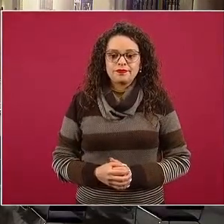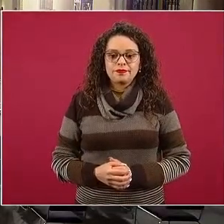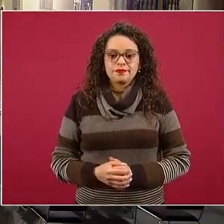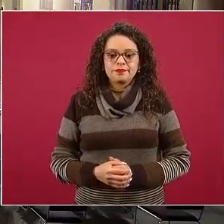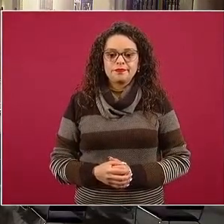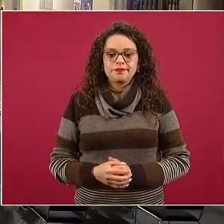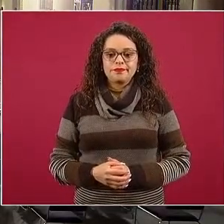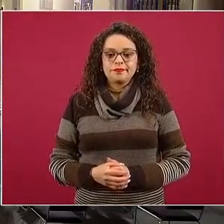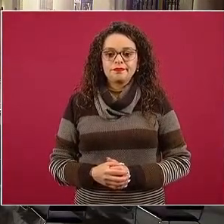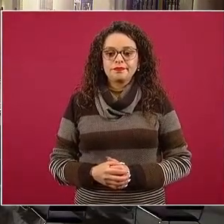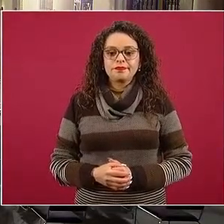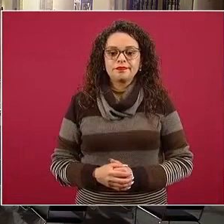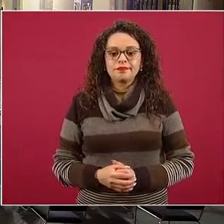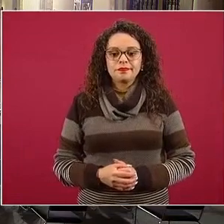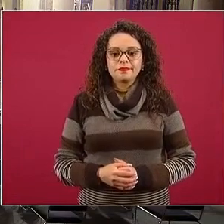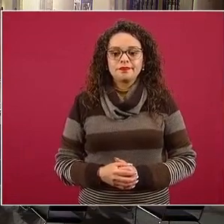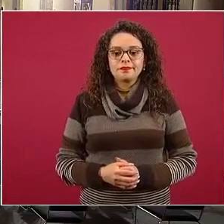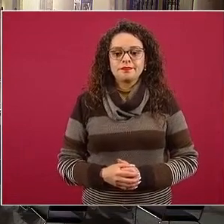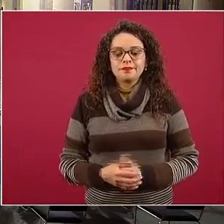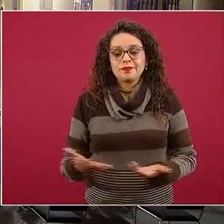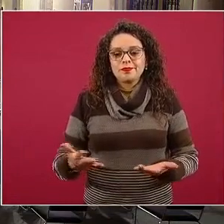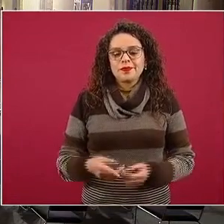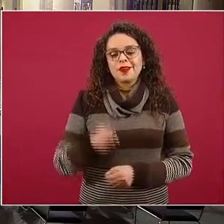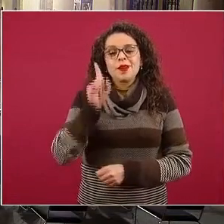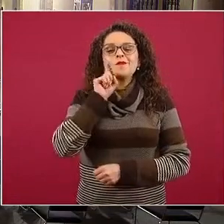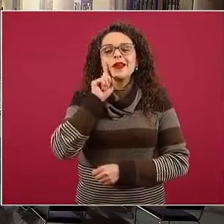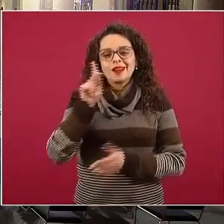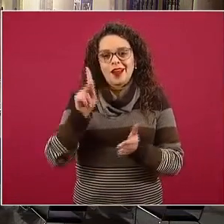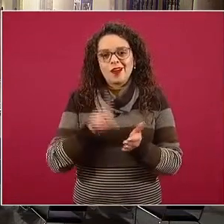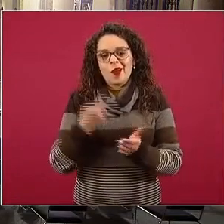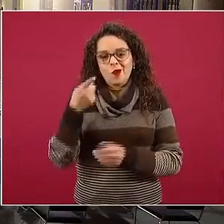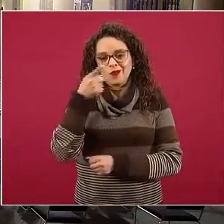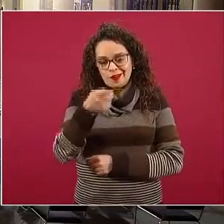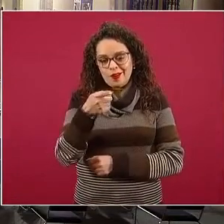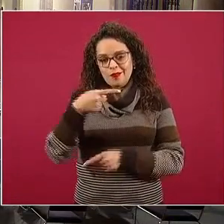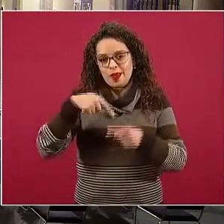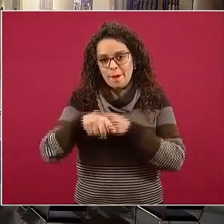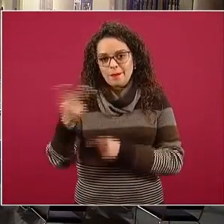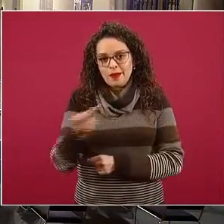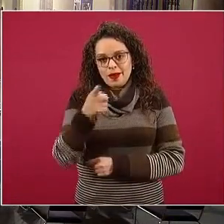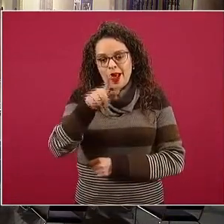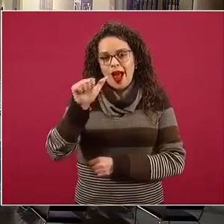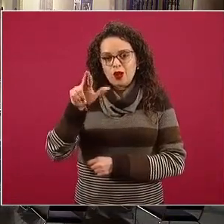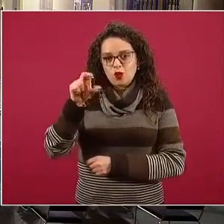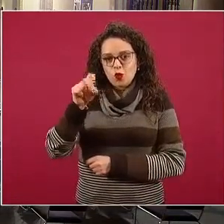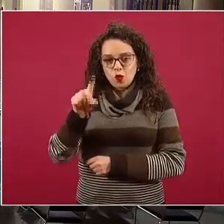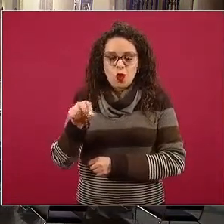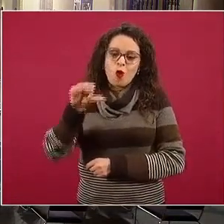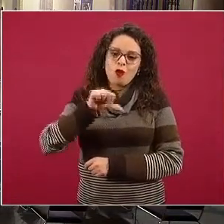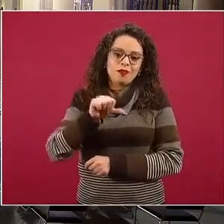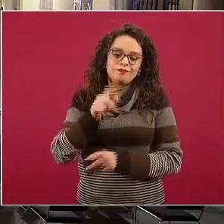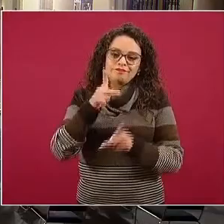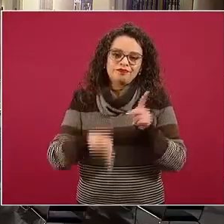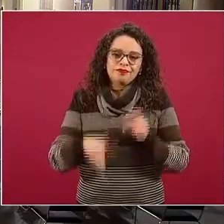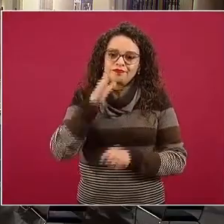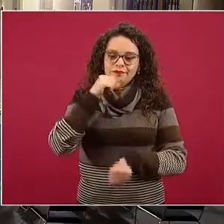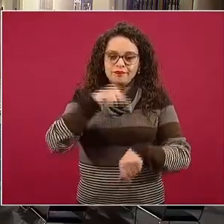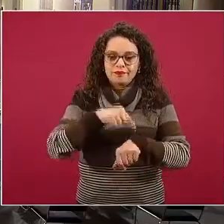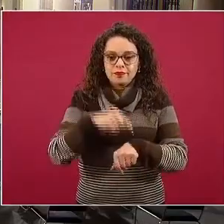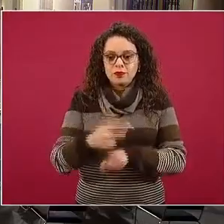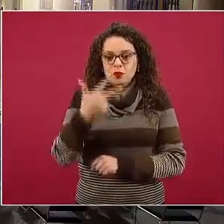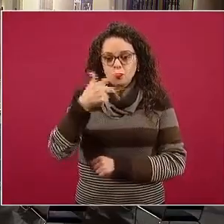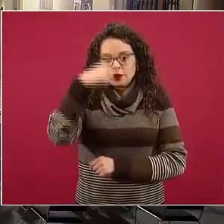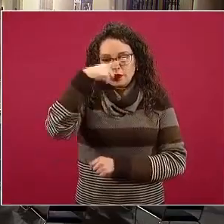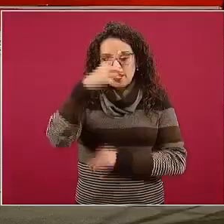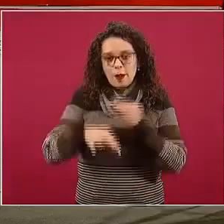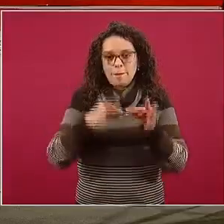Contreras sin la palabra. Empezamos mañana con Arturo de pie de página. Son las 20 horas en punto y aquí terminamos